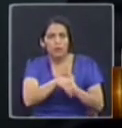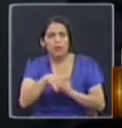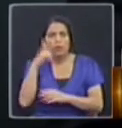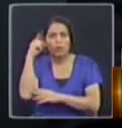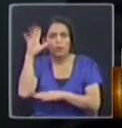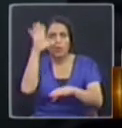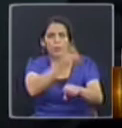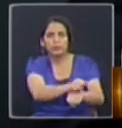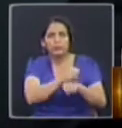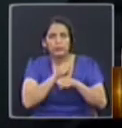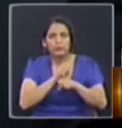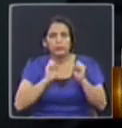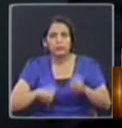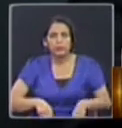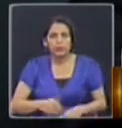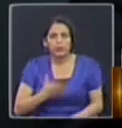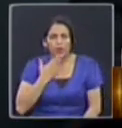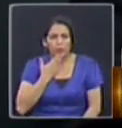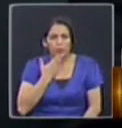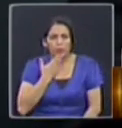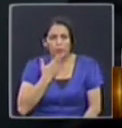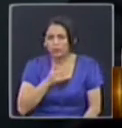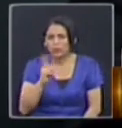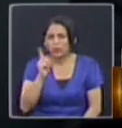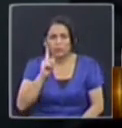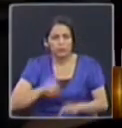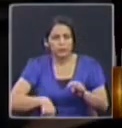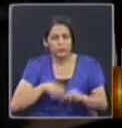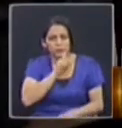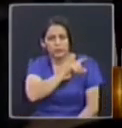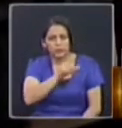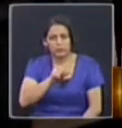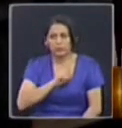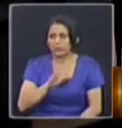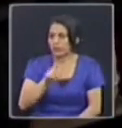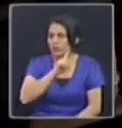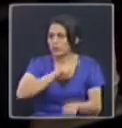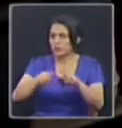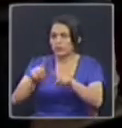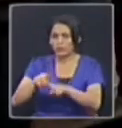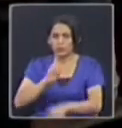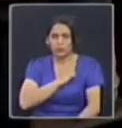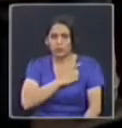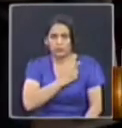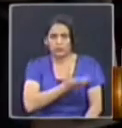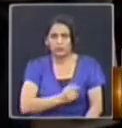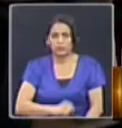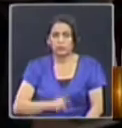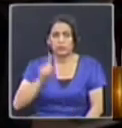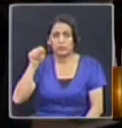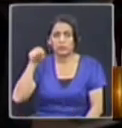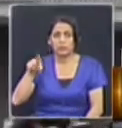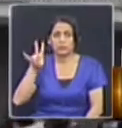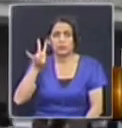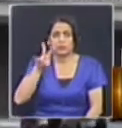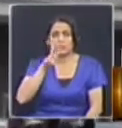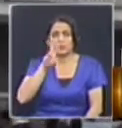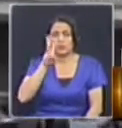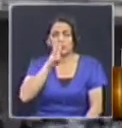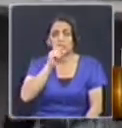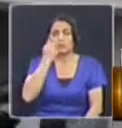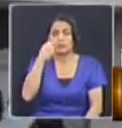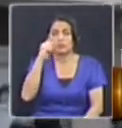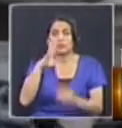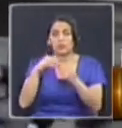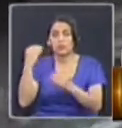incautar fondos que son del público? Imposible. Que cuenta con un total de activos de 1.726 millones de